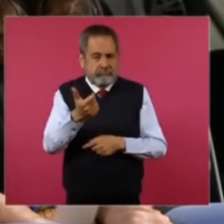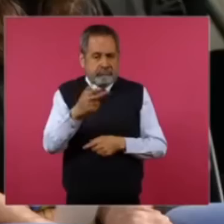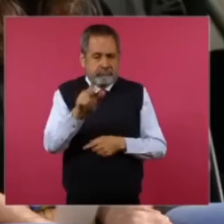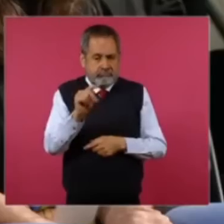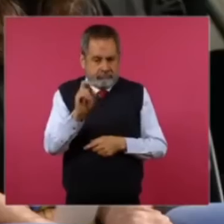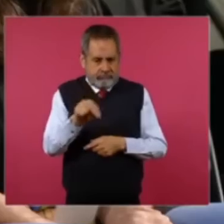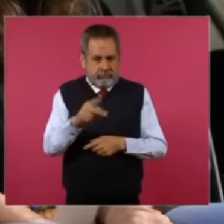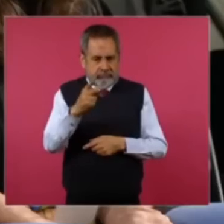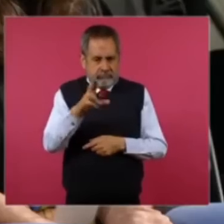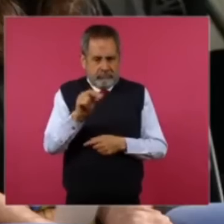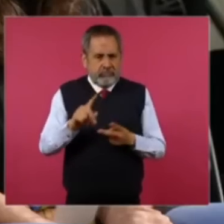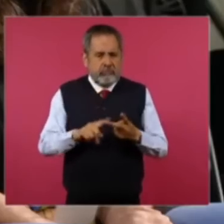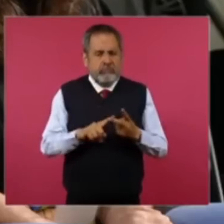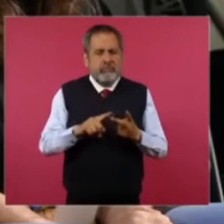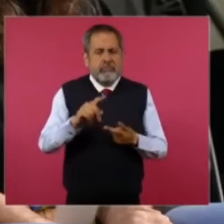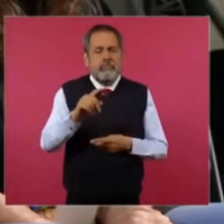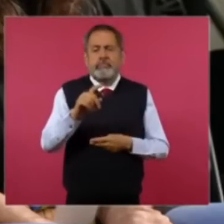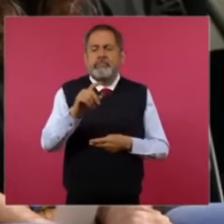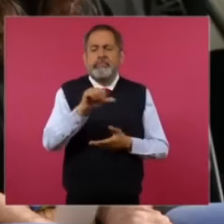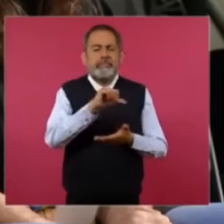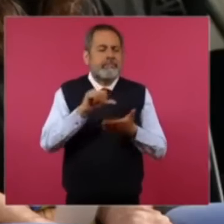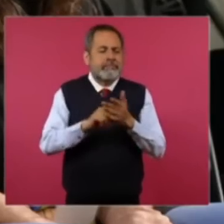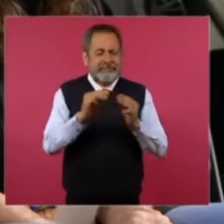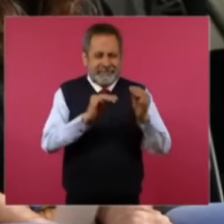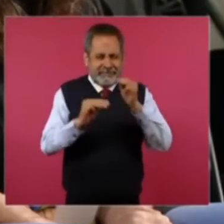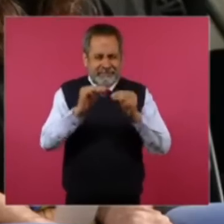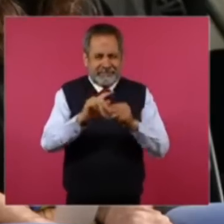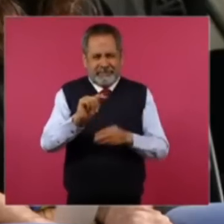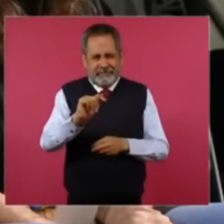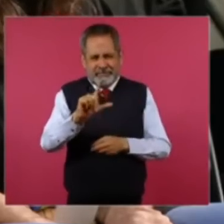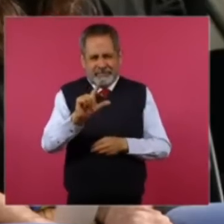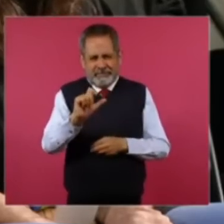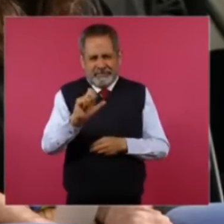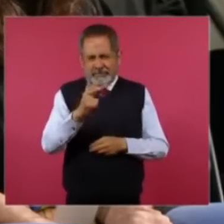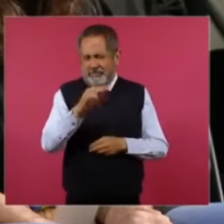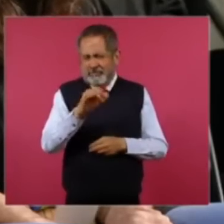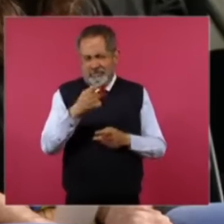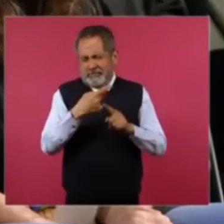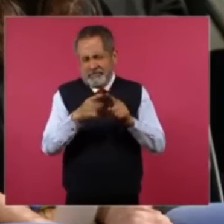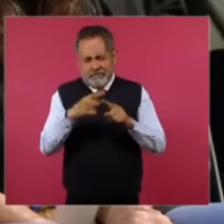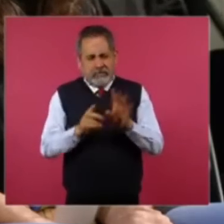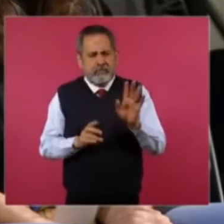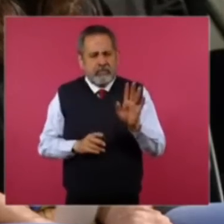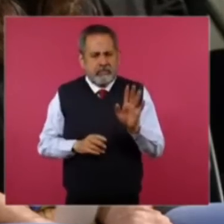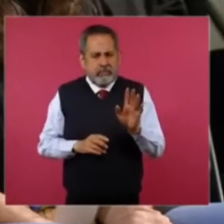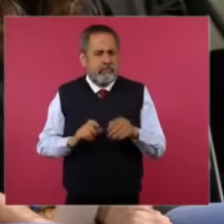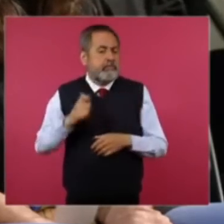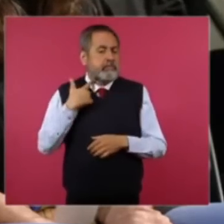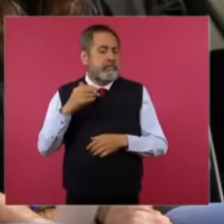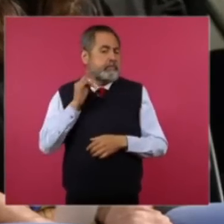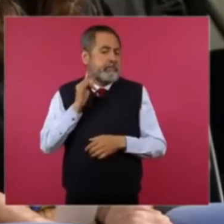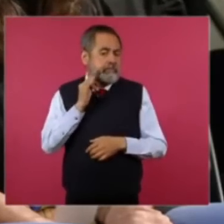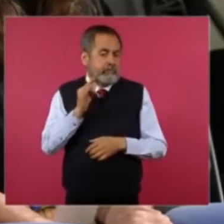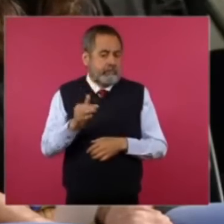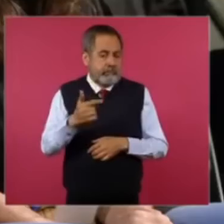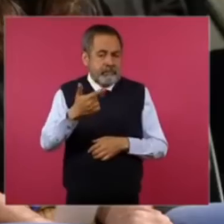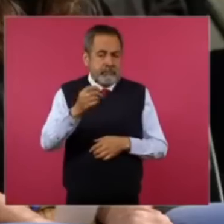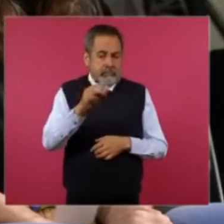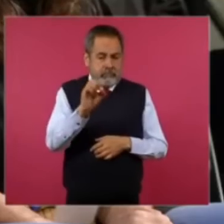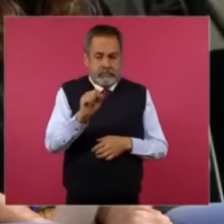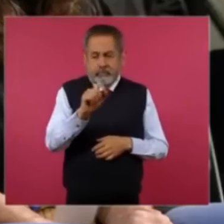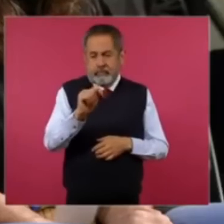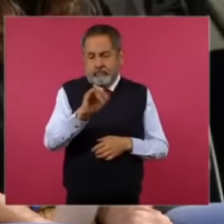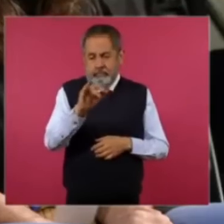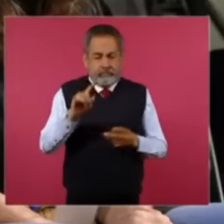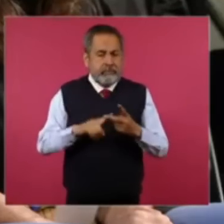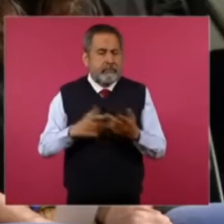vamos a ir a esta conferencia, se puso muy tensa. Se contradijeron, el reportero le alzó